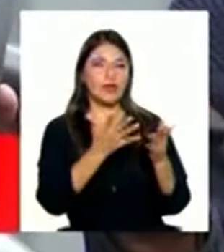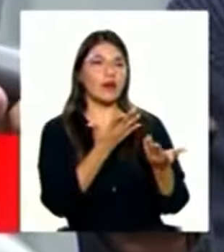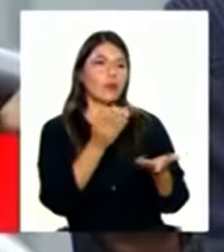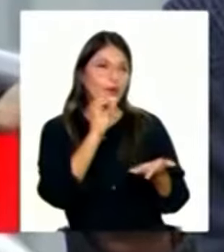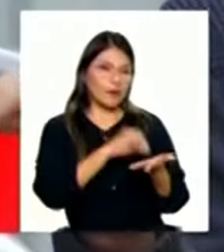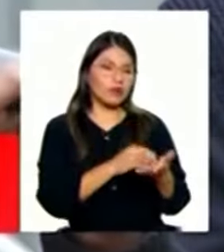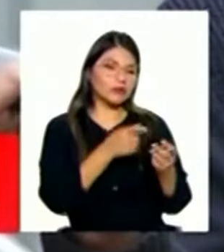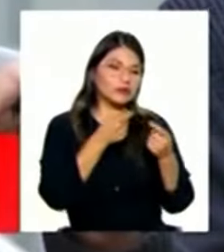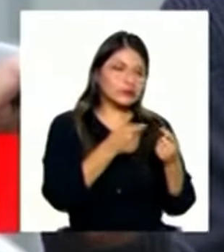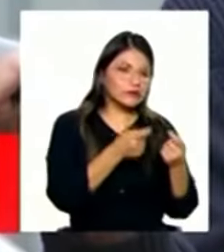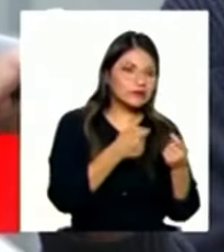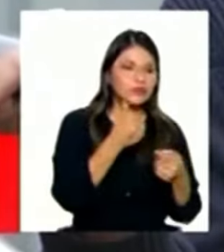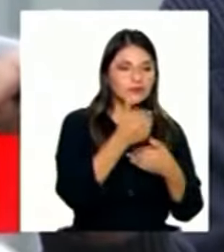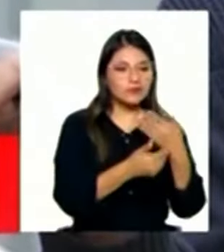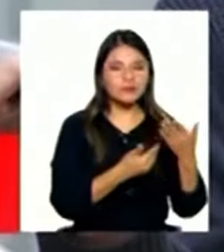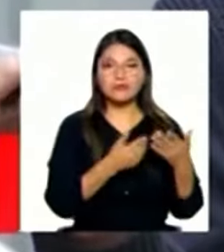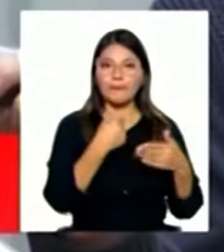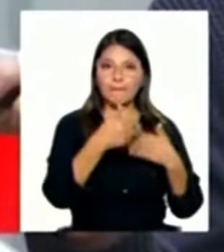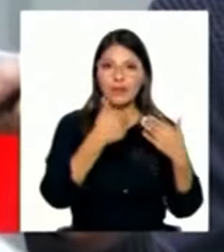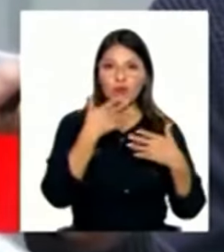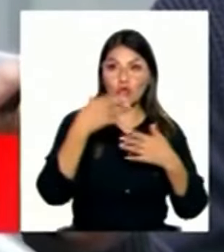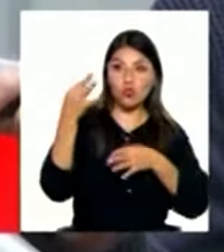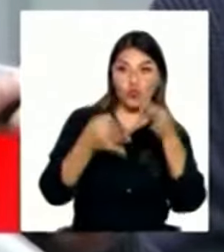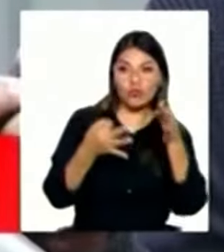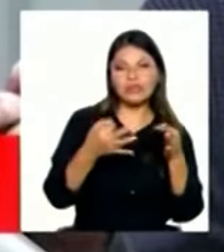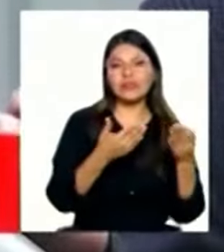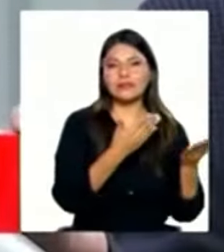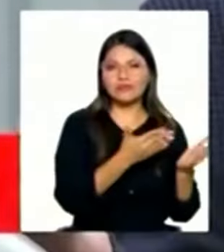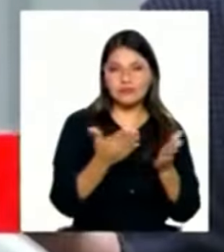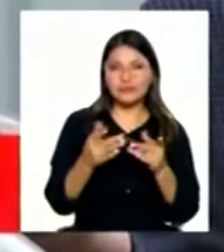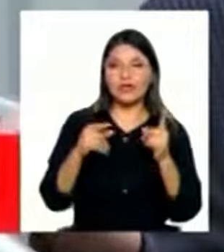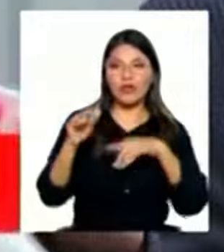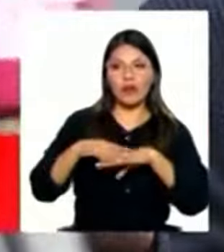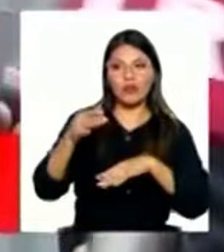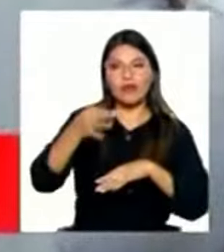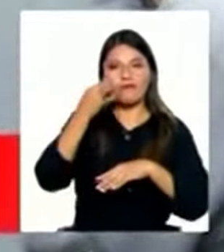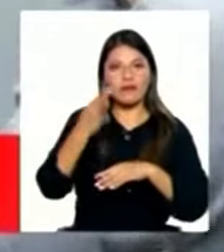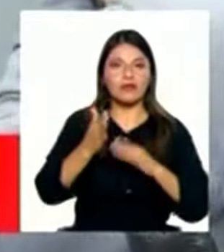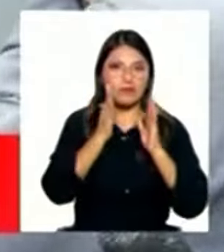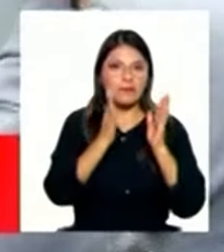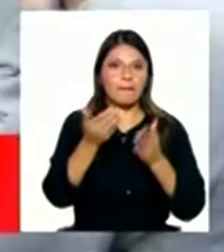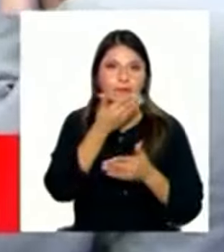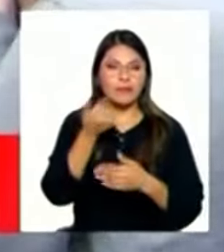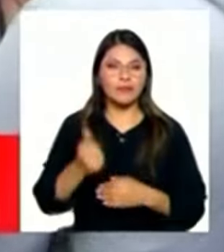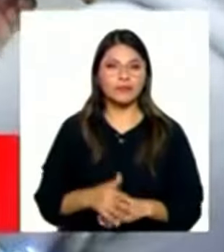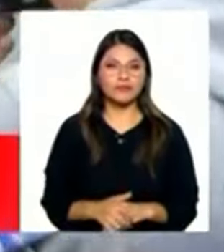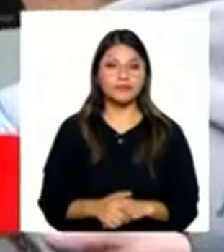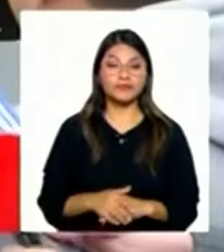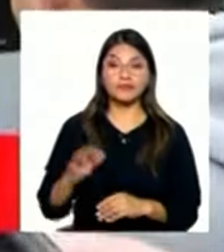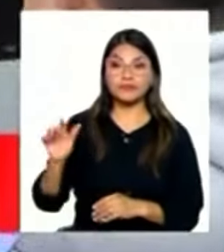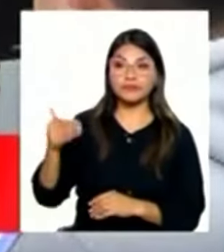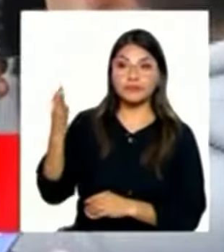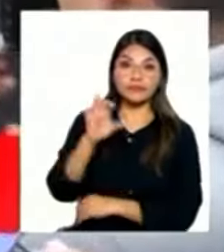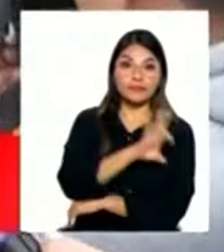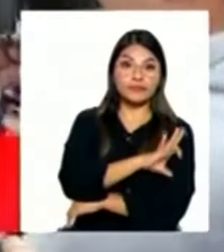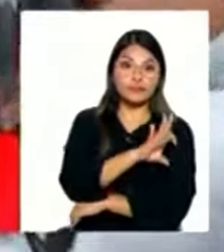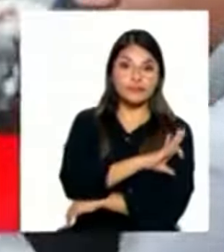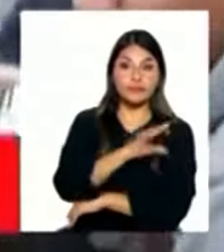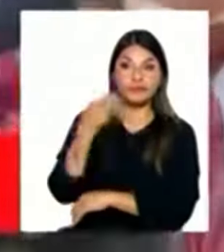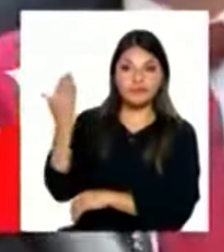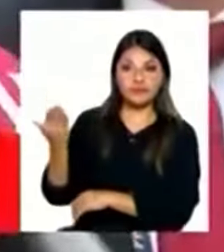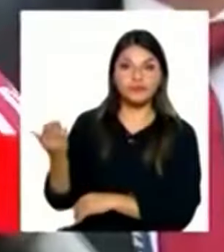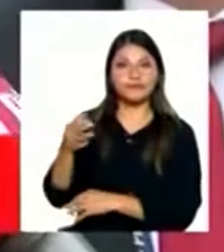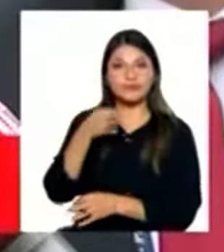con los argumentos que hemos presentado ante el Poder Judicial para que estos sean debidamente atendidos, ¿no? El fiscal José Domingo Pérez